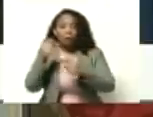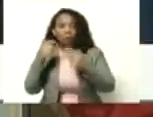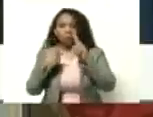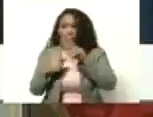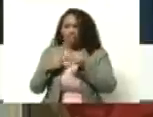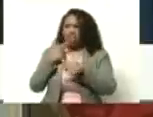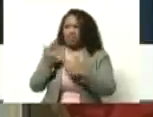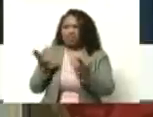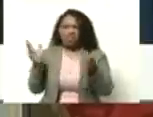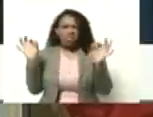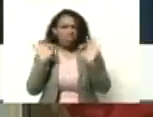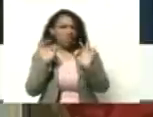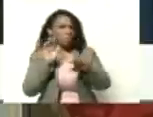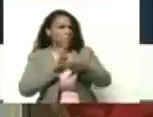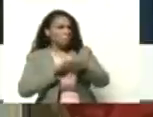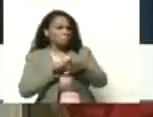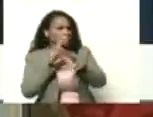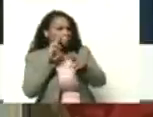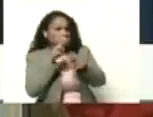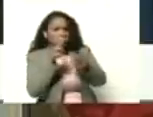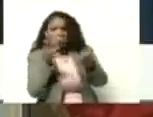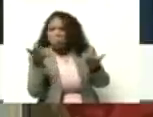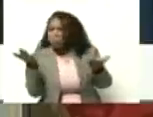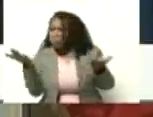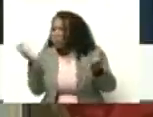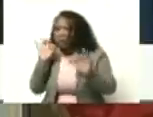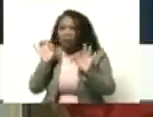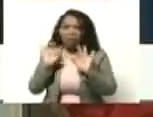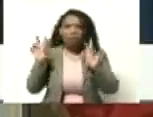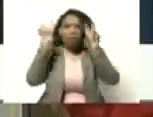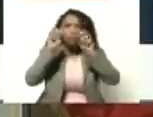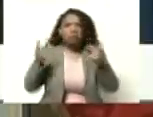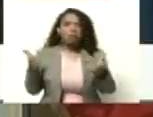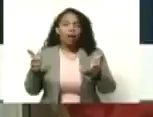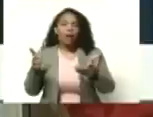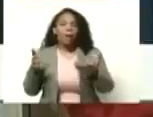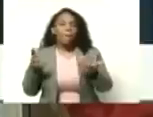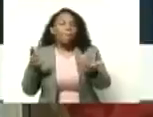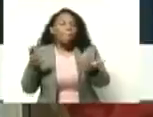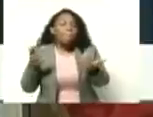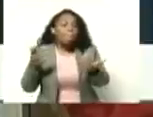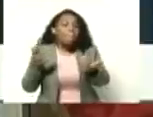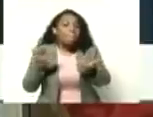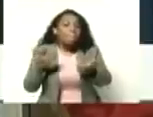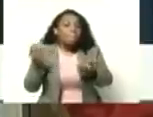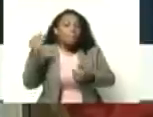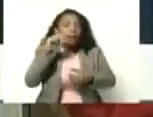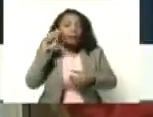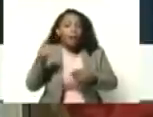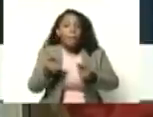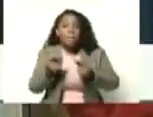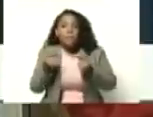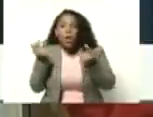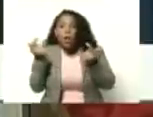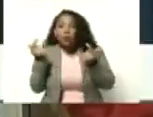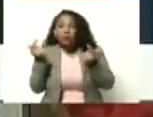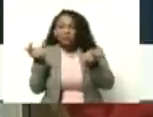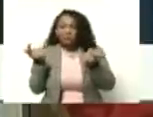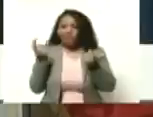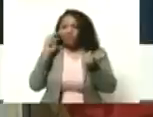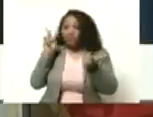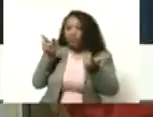decíamos que nada de eso había ocurrido sino que más bien la desaparición la extraña y